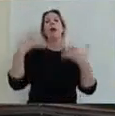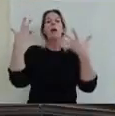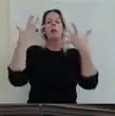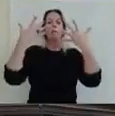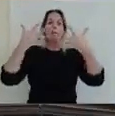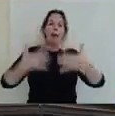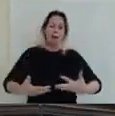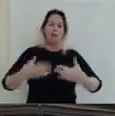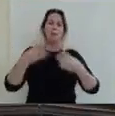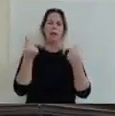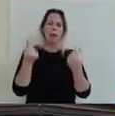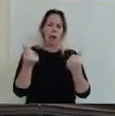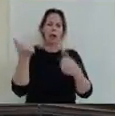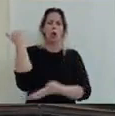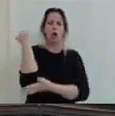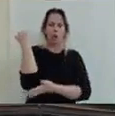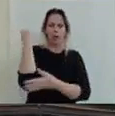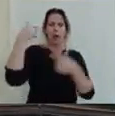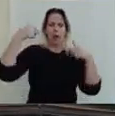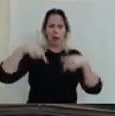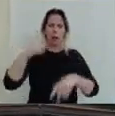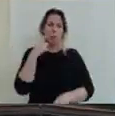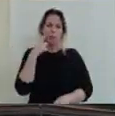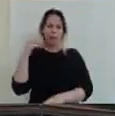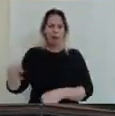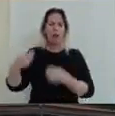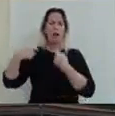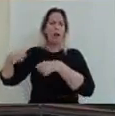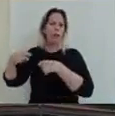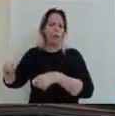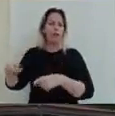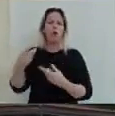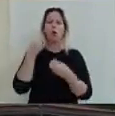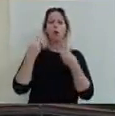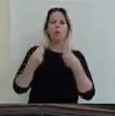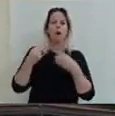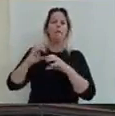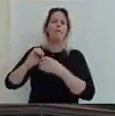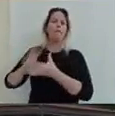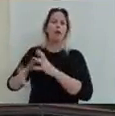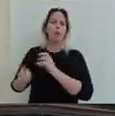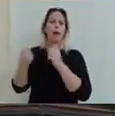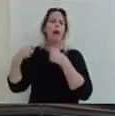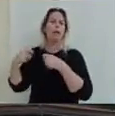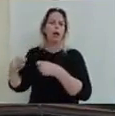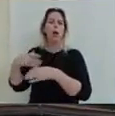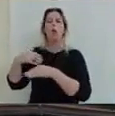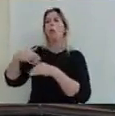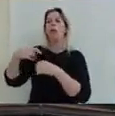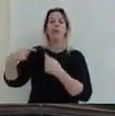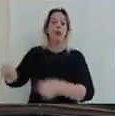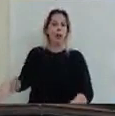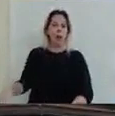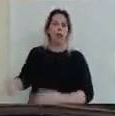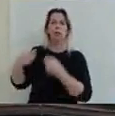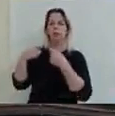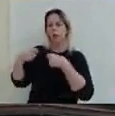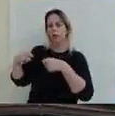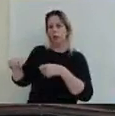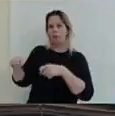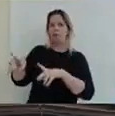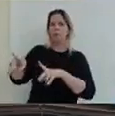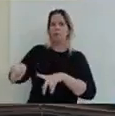somos transparentes o no, es en este caso el departamento al que se le está pidiendo el informe. No corresponde que en este lugar